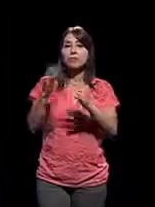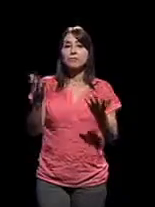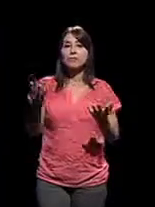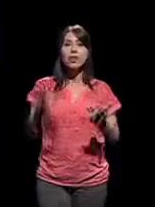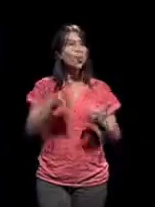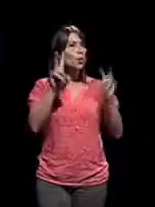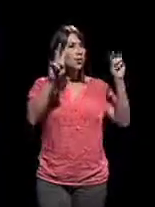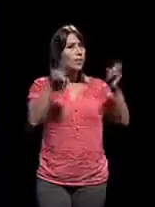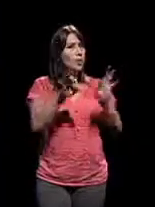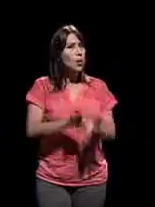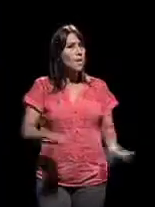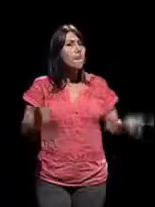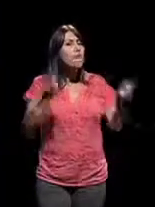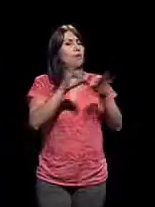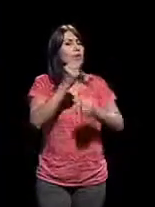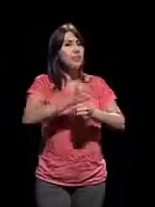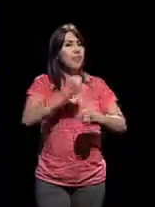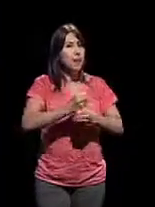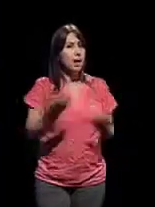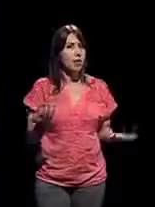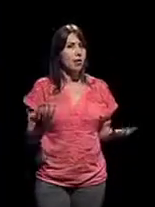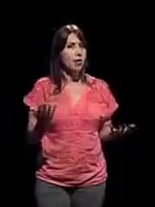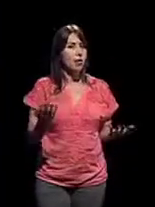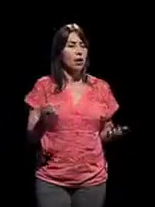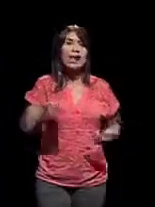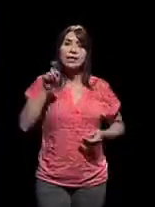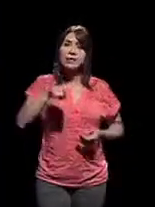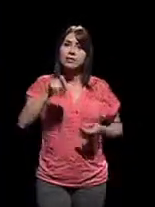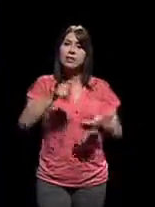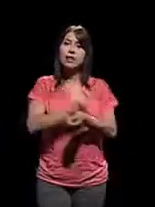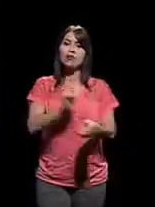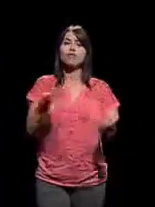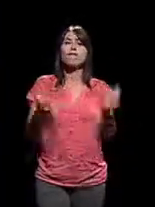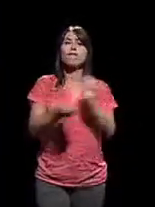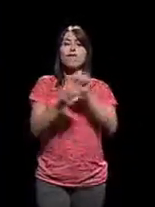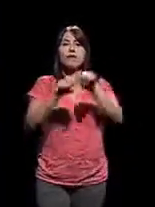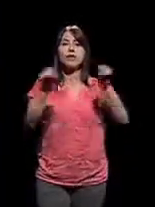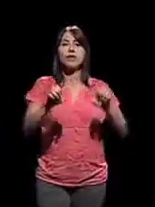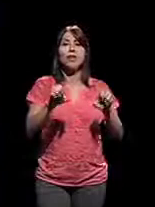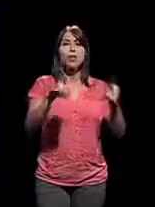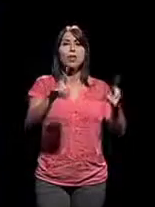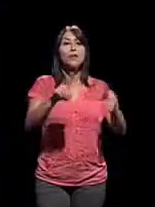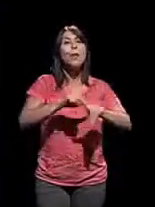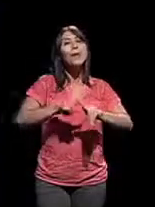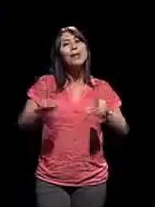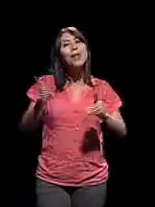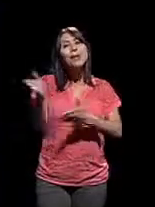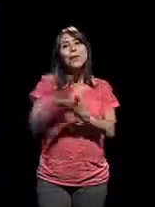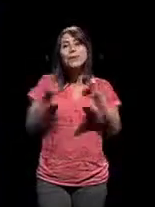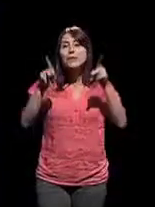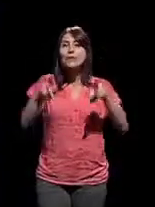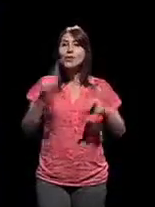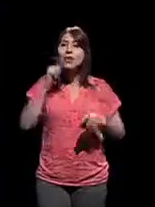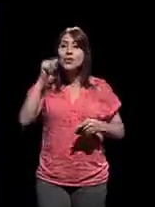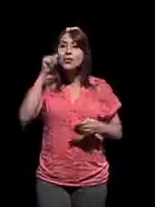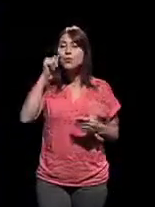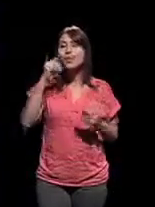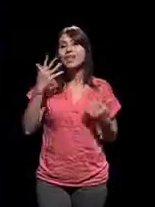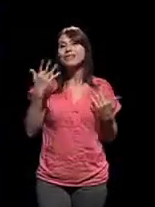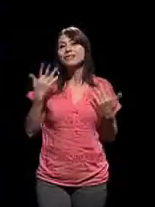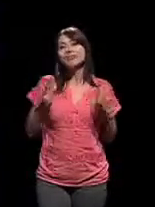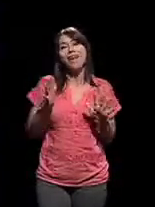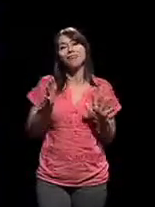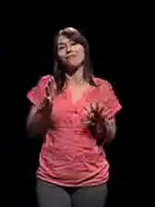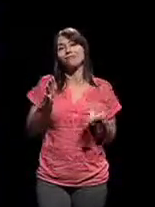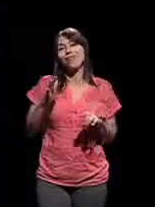particulares. Un tema muy importante es el empleo, porque es necesario esta reforma al sistema educativo, pero hay personas ya